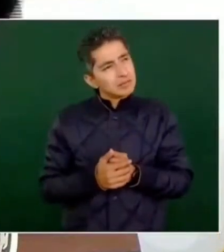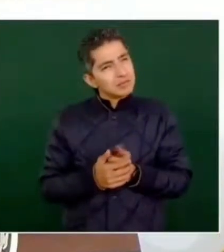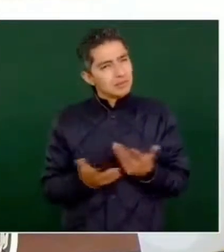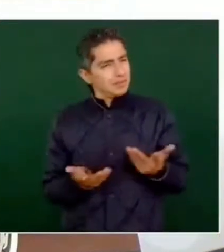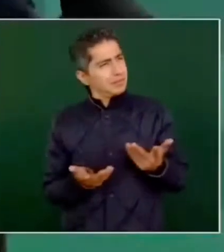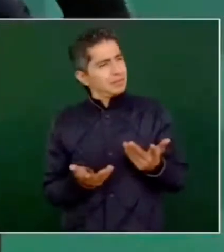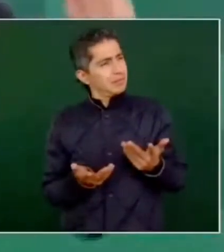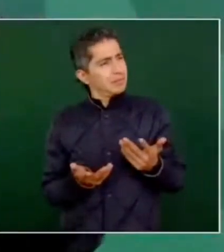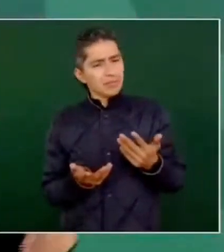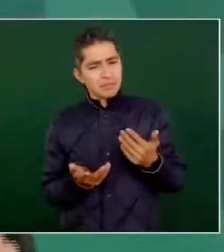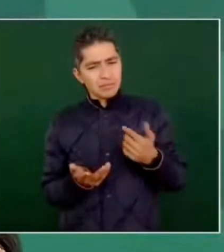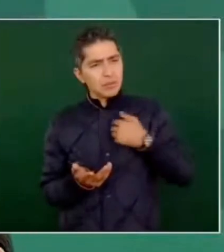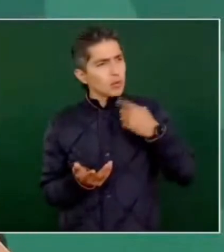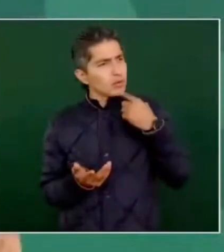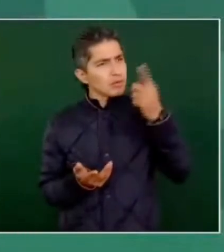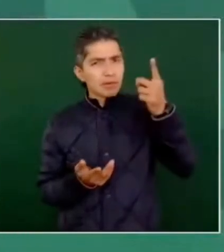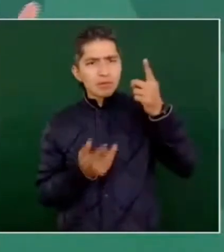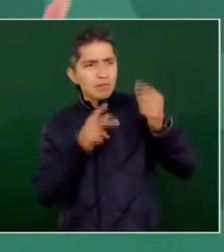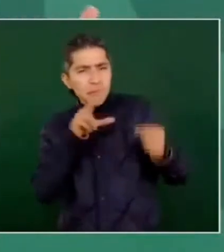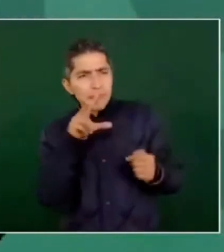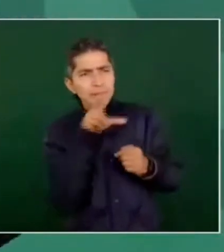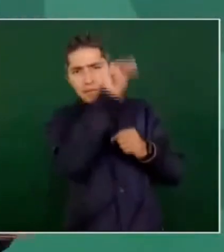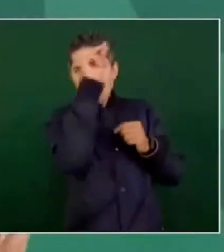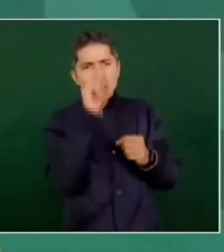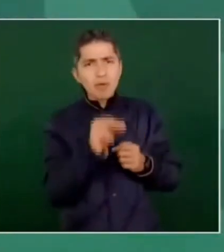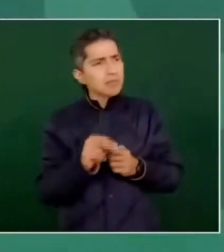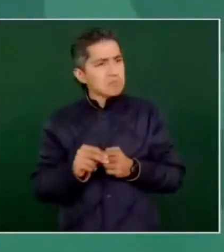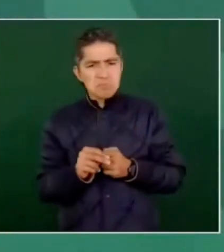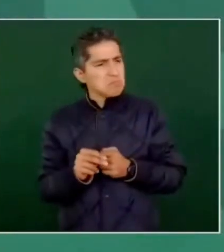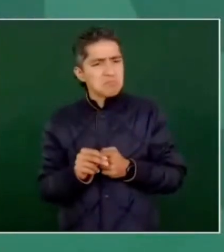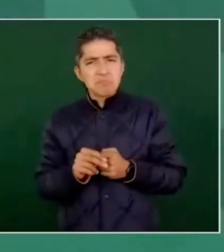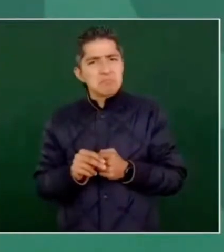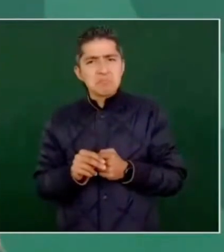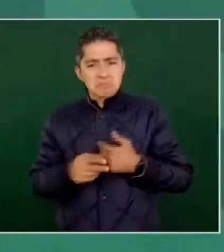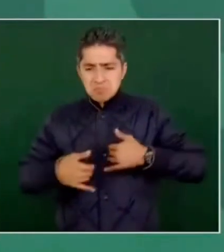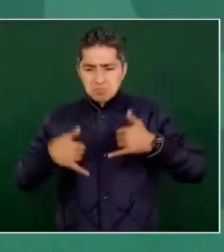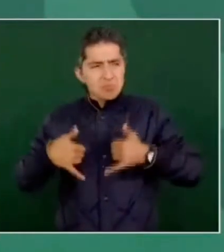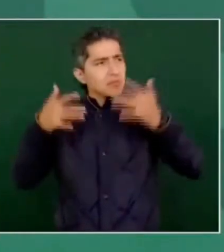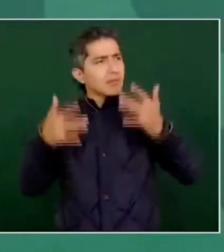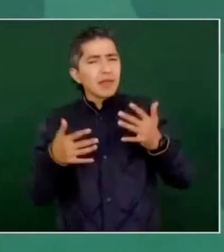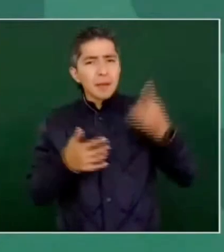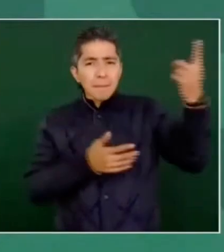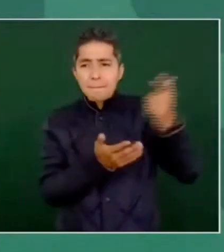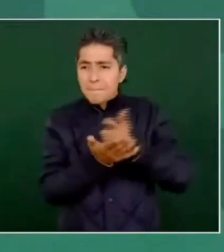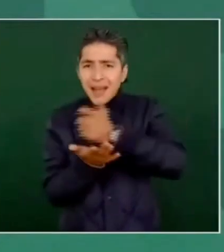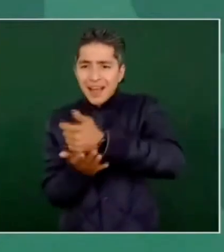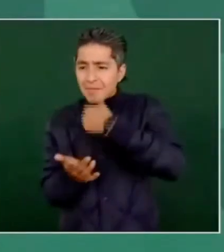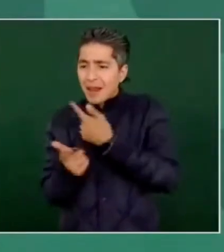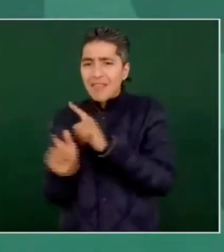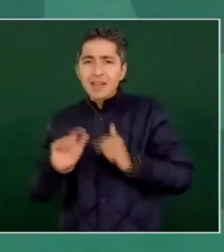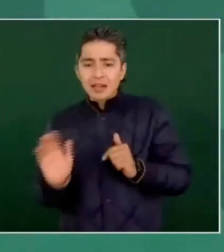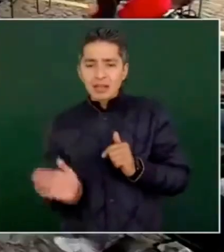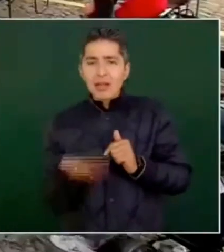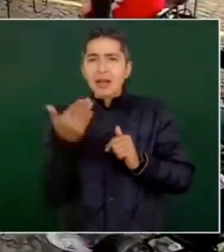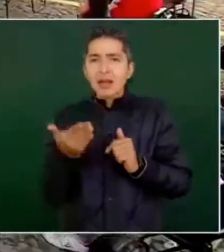Dije, no, me estaban pagando la fianza, pero quedaba yo